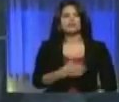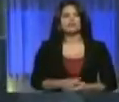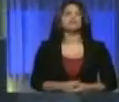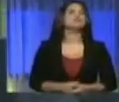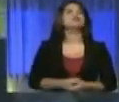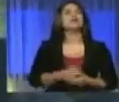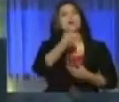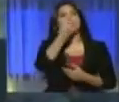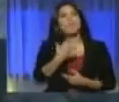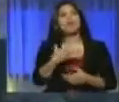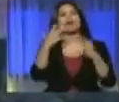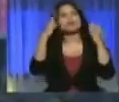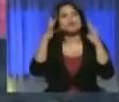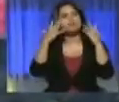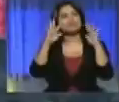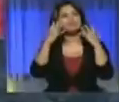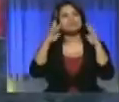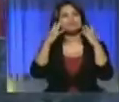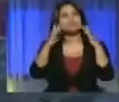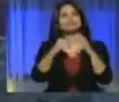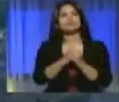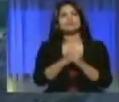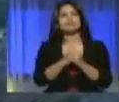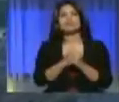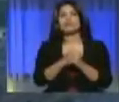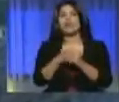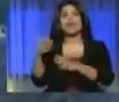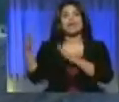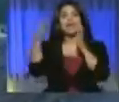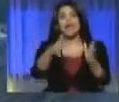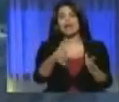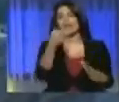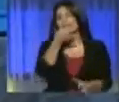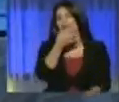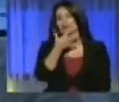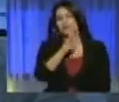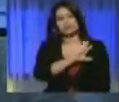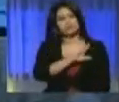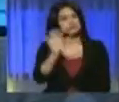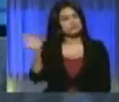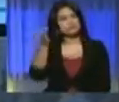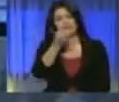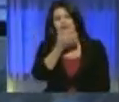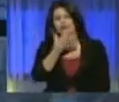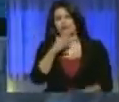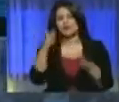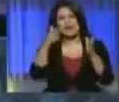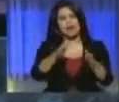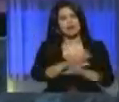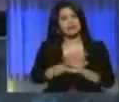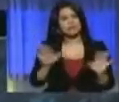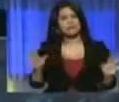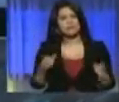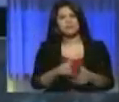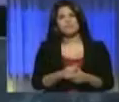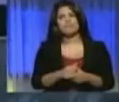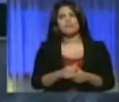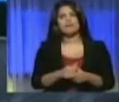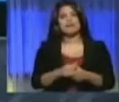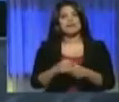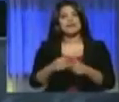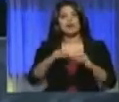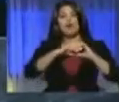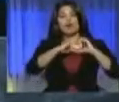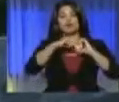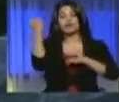jornada. Y fue un regalo bello, regalo maravilloso que le dio Corazón